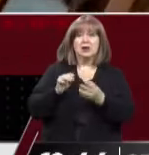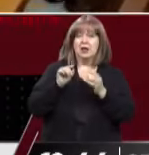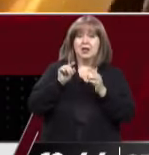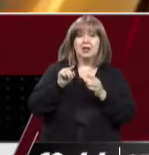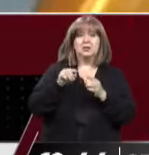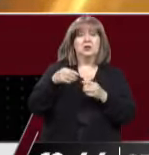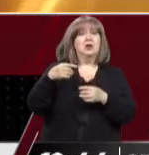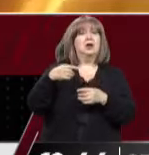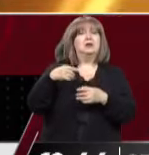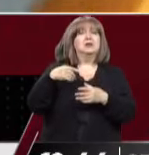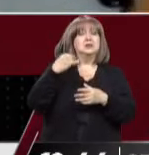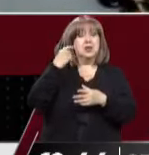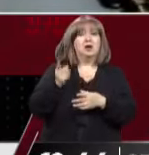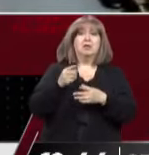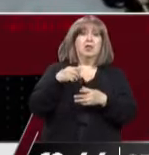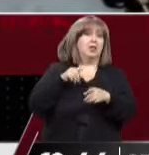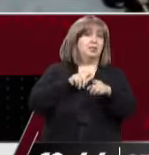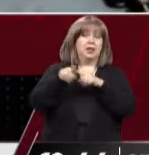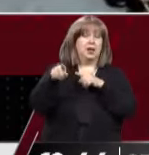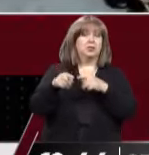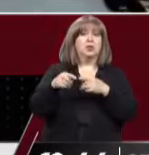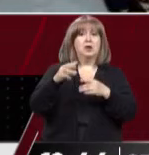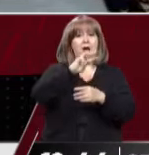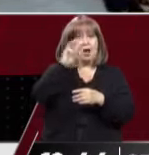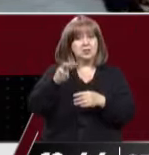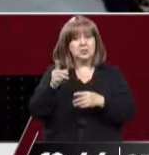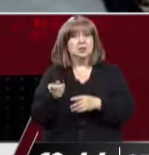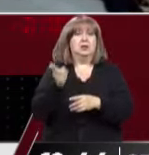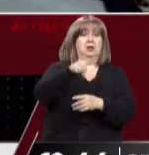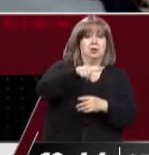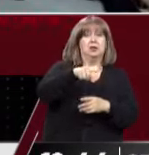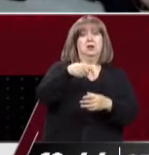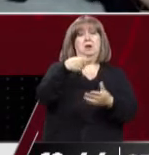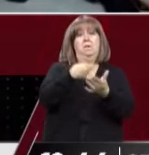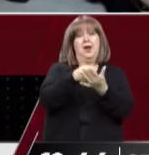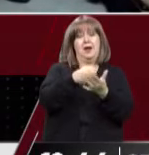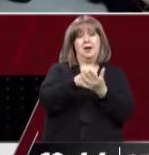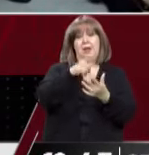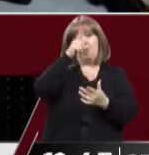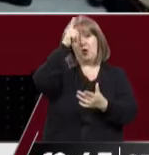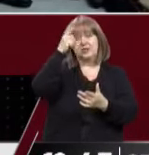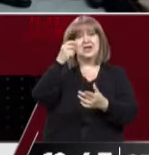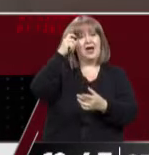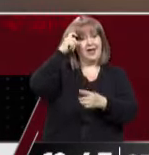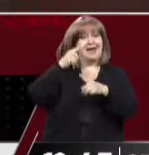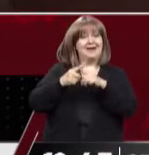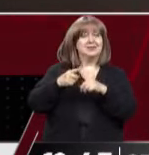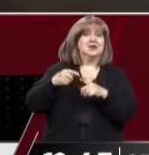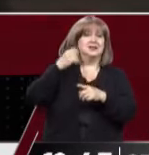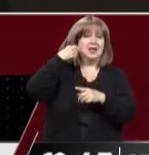deberían trasladarse al servicio de los retirados cosa que hemos tenido